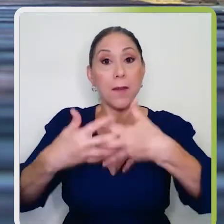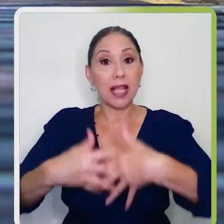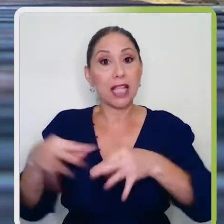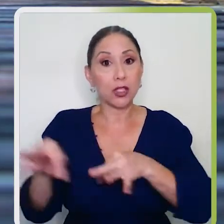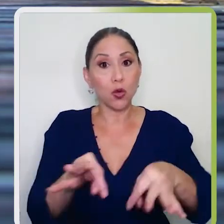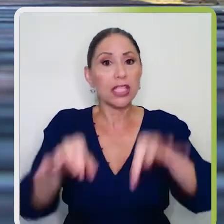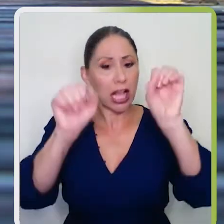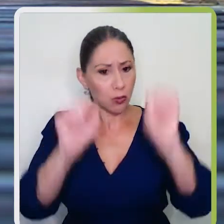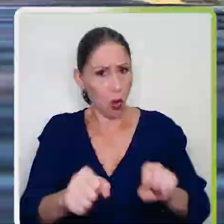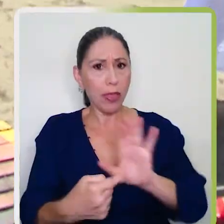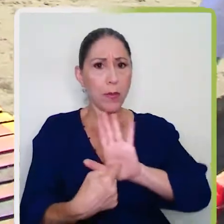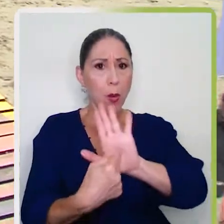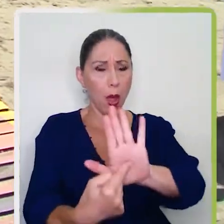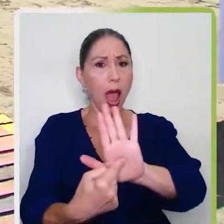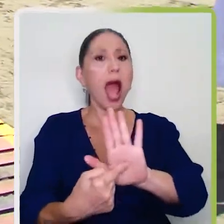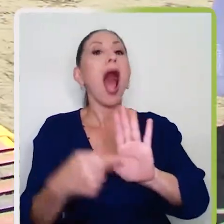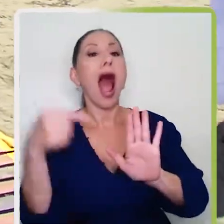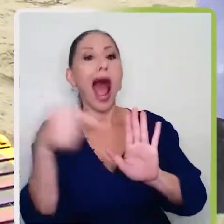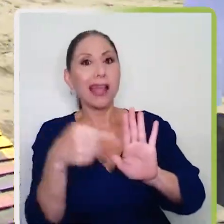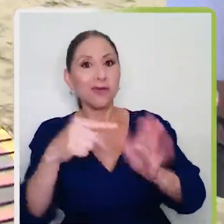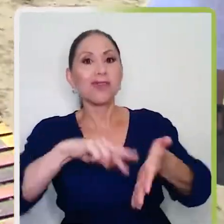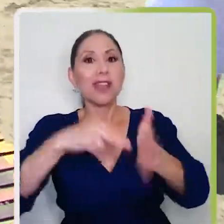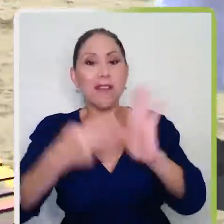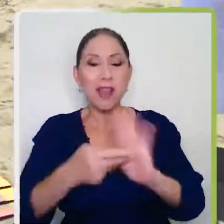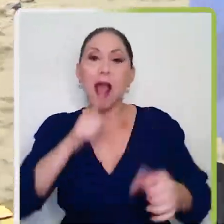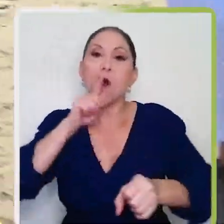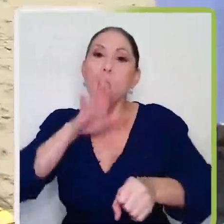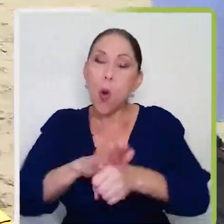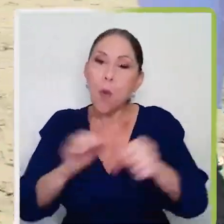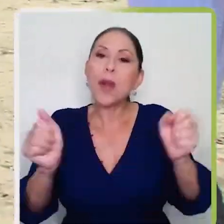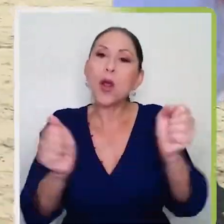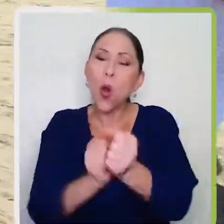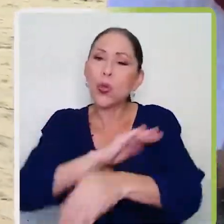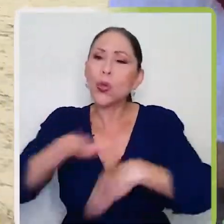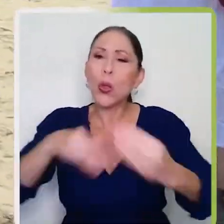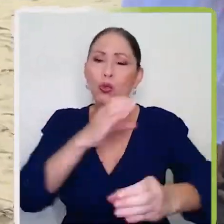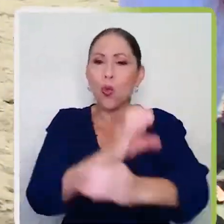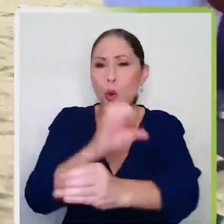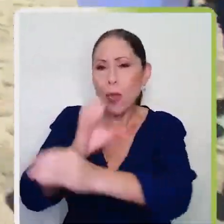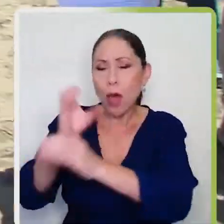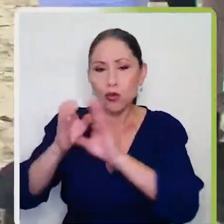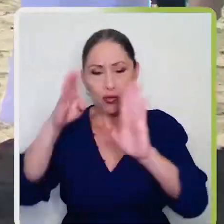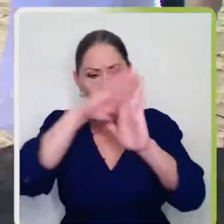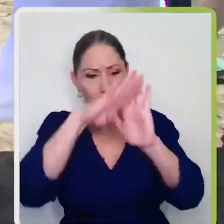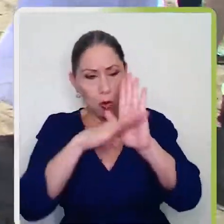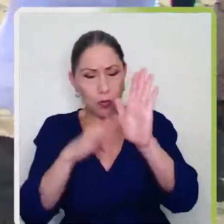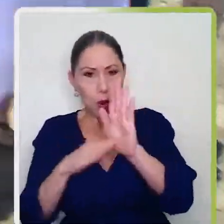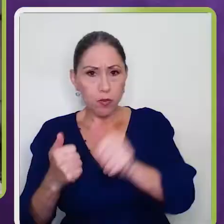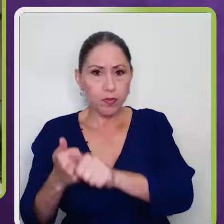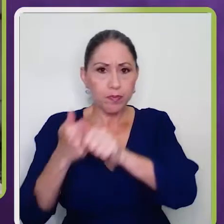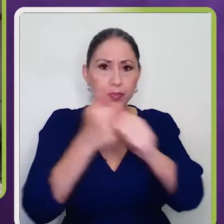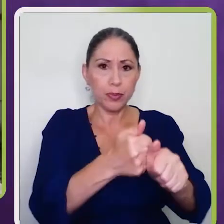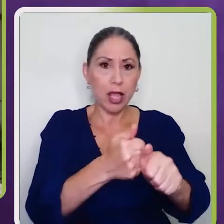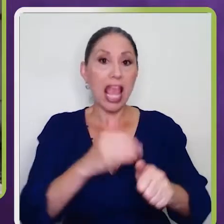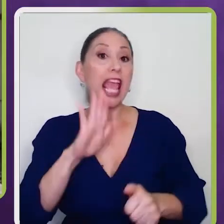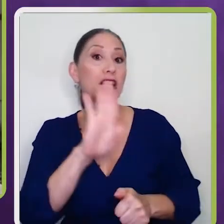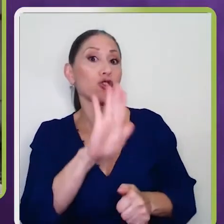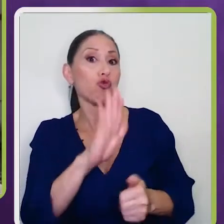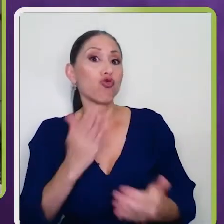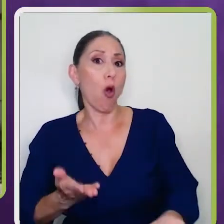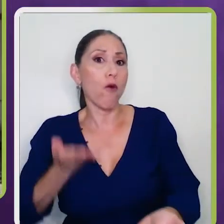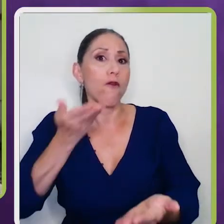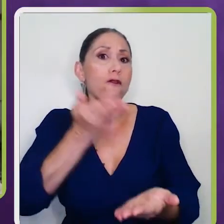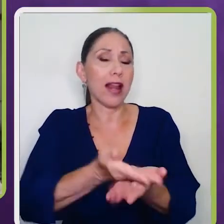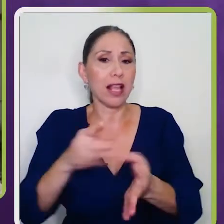cumplen con los protocolos de cara a la oferta turística que ofrecen. Y en realidad yo